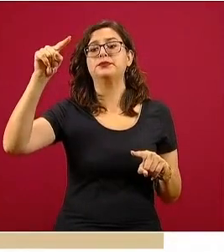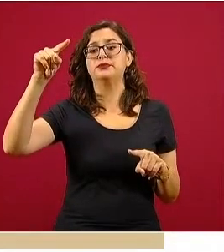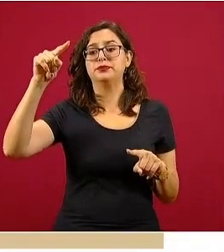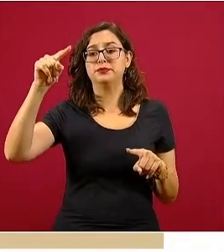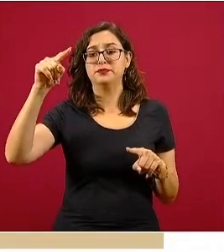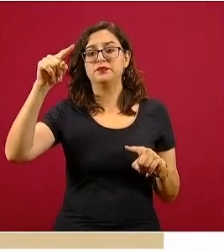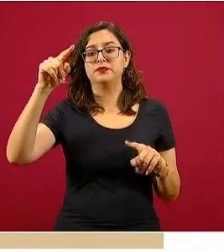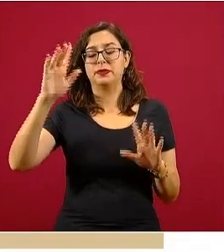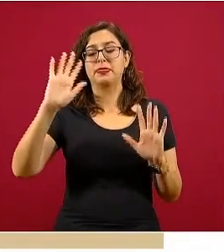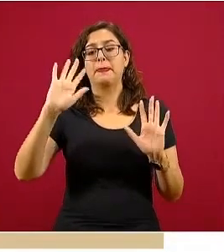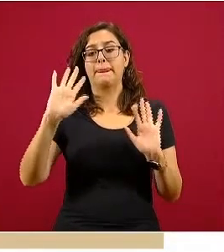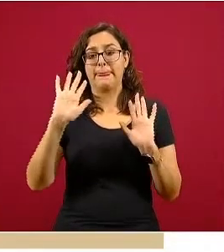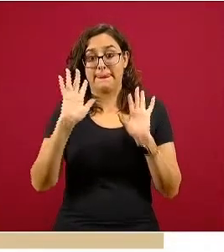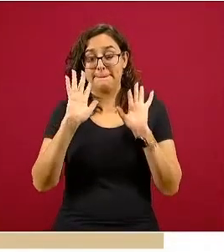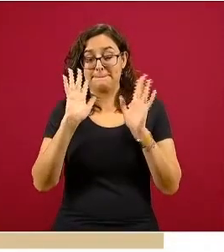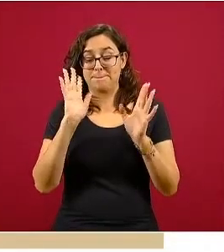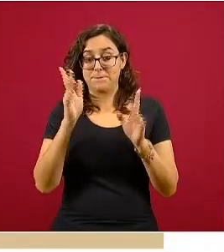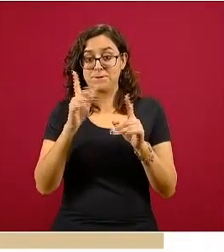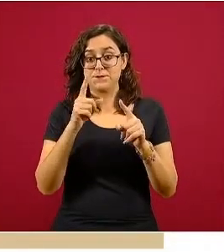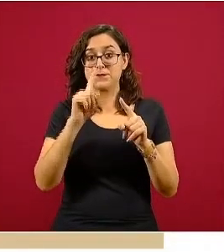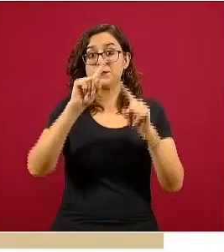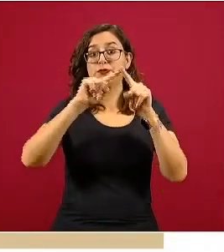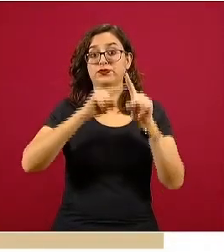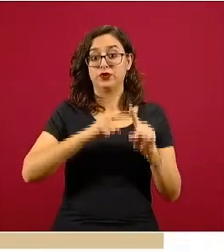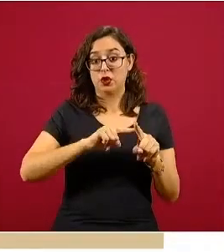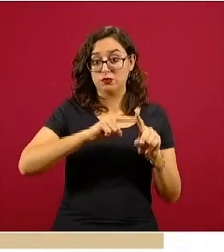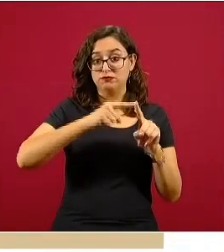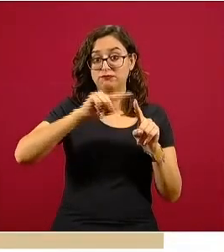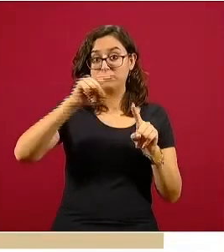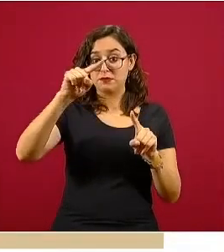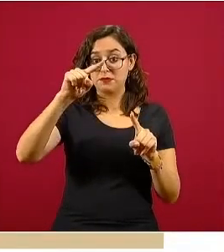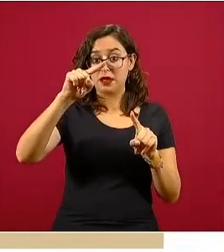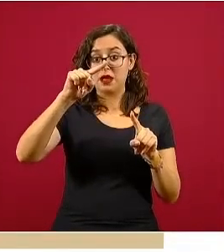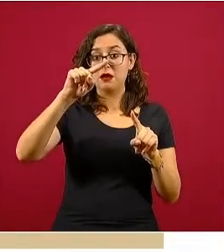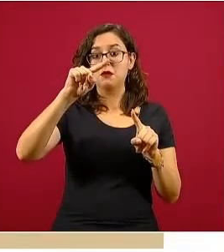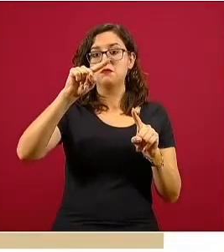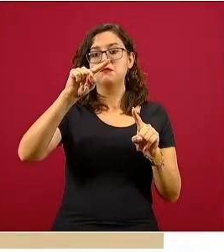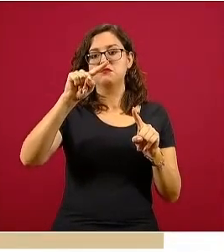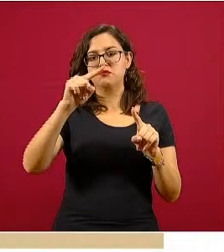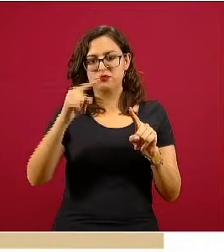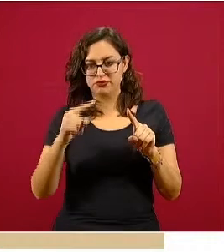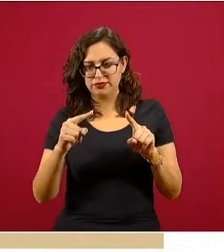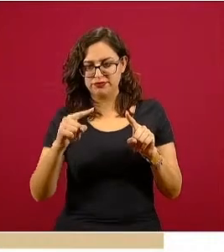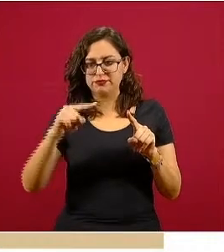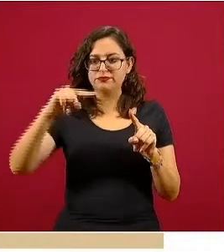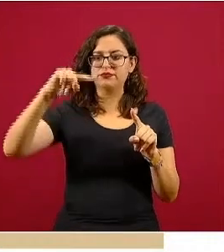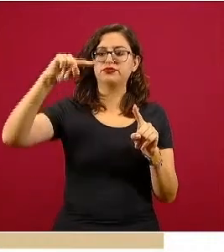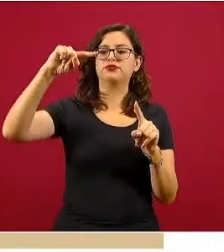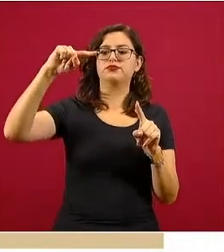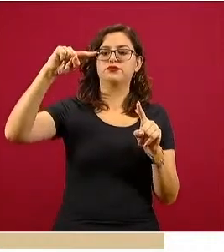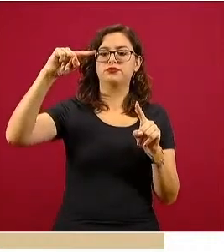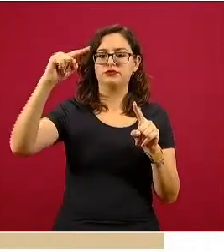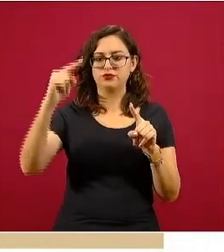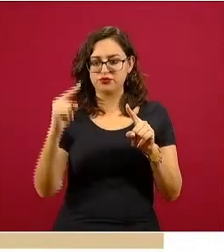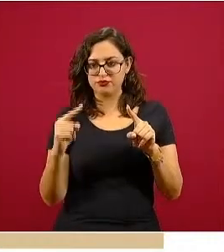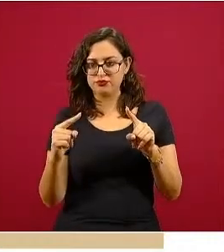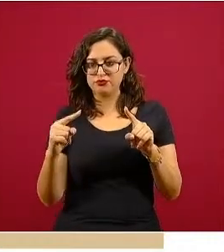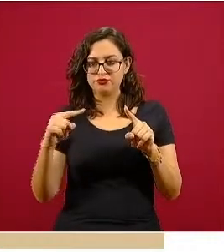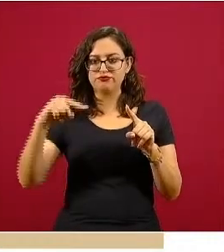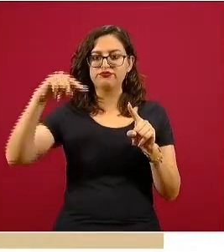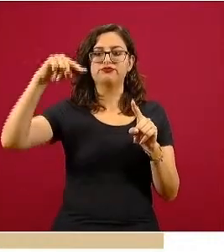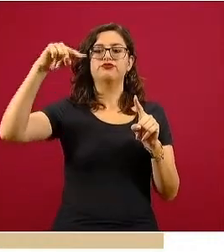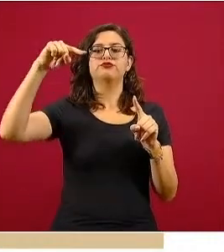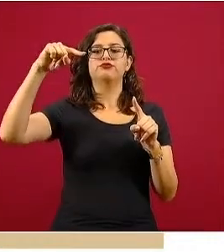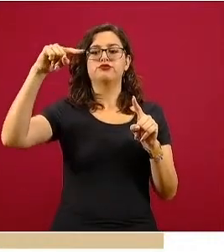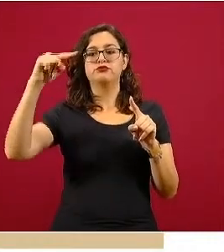consideraba un primer pico, un primer acmé, y a partir de ese punto ha tenido prácticamente un comportamiento